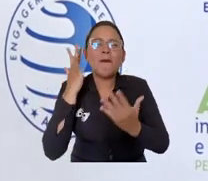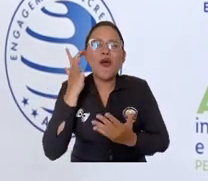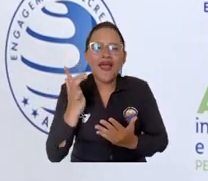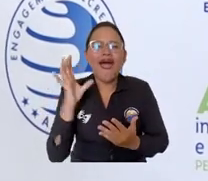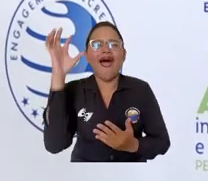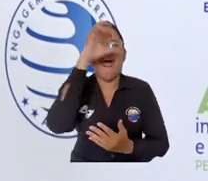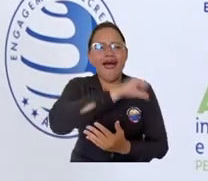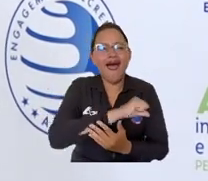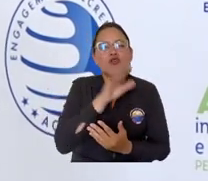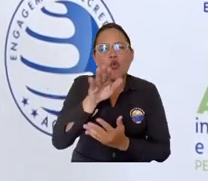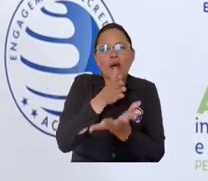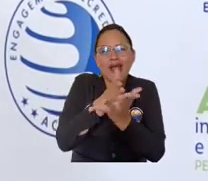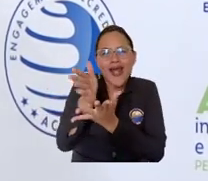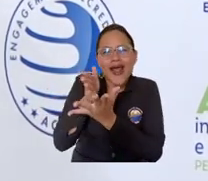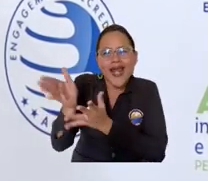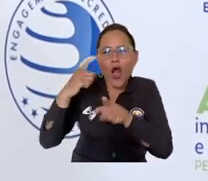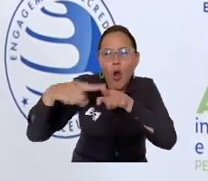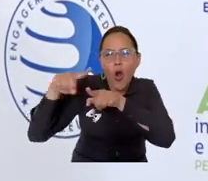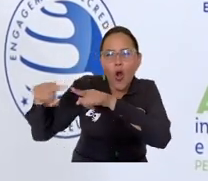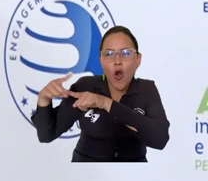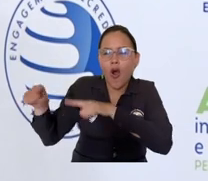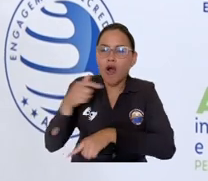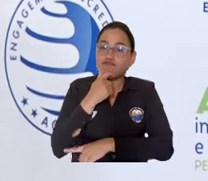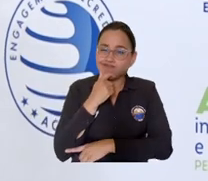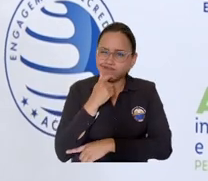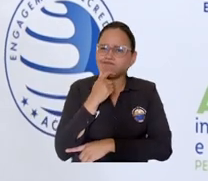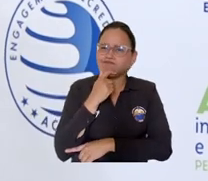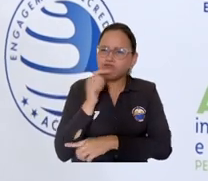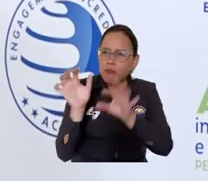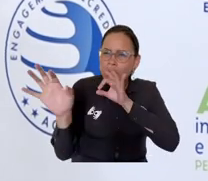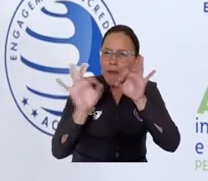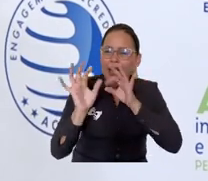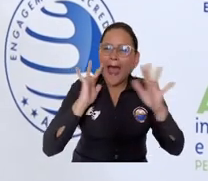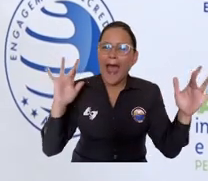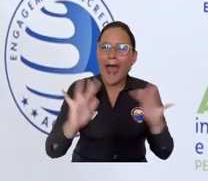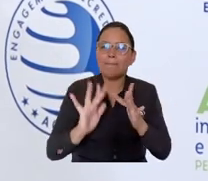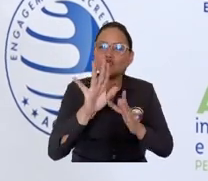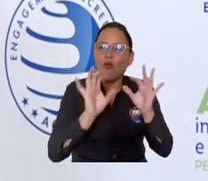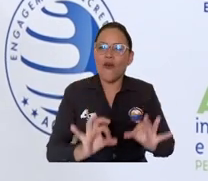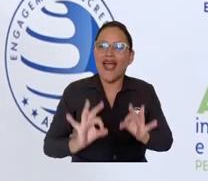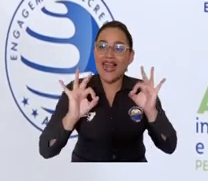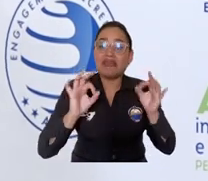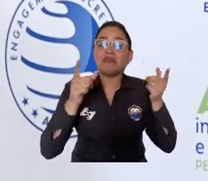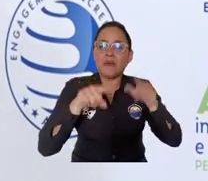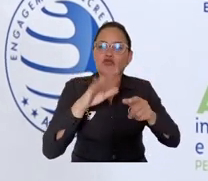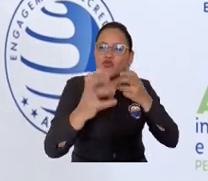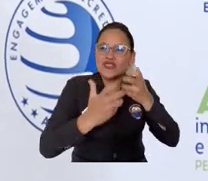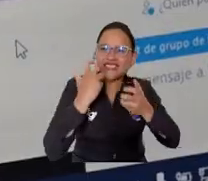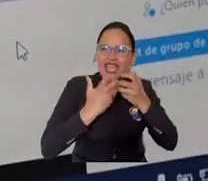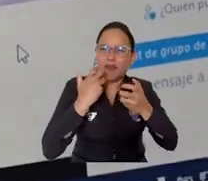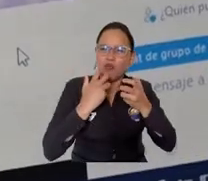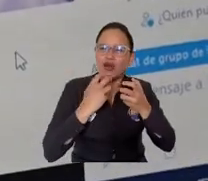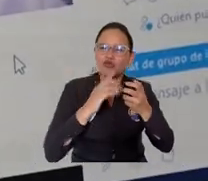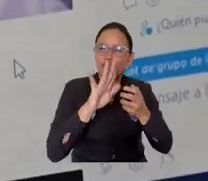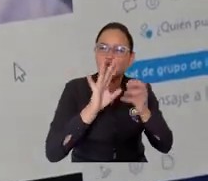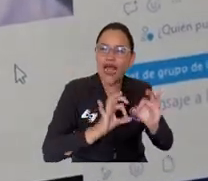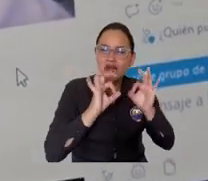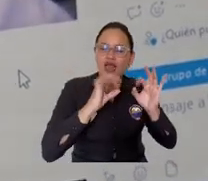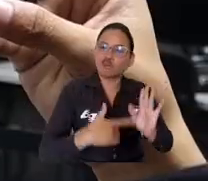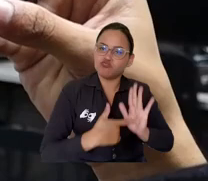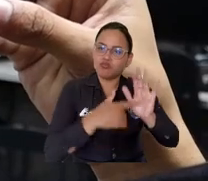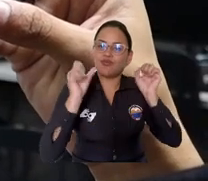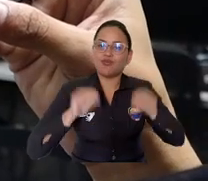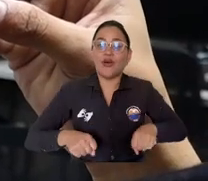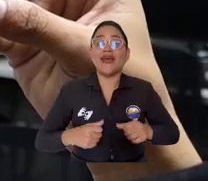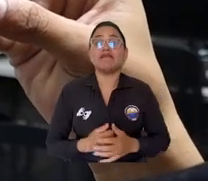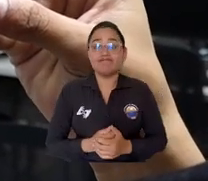tener otra mirada sobre los programas para atrevernos a demostrar esa calidad en el sistema colombiano de aseguramiento. El par evaluador se